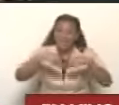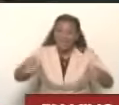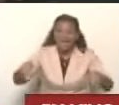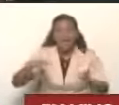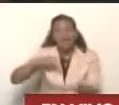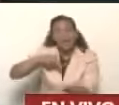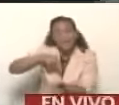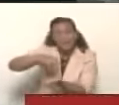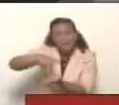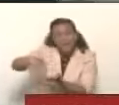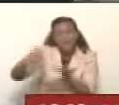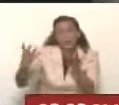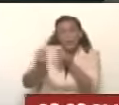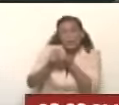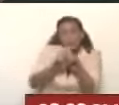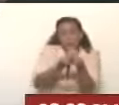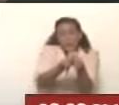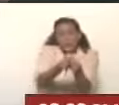caminando,